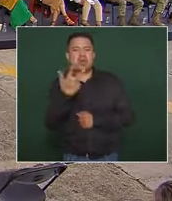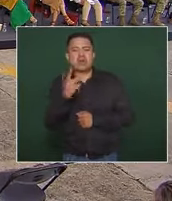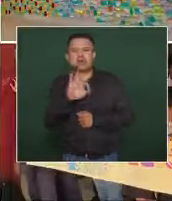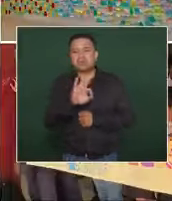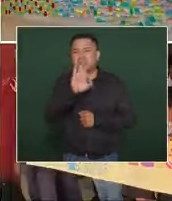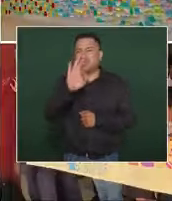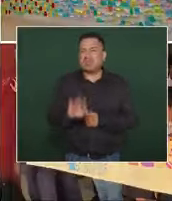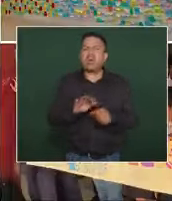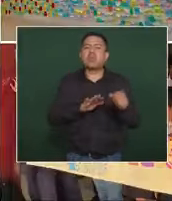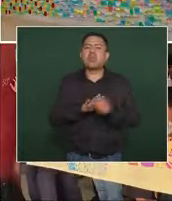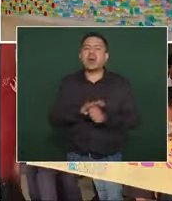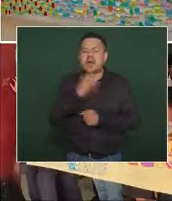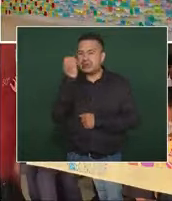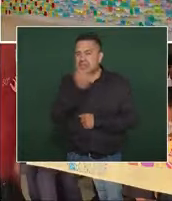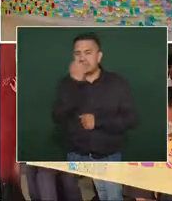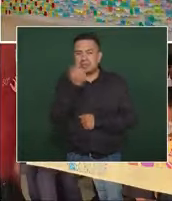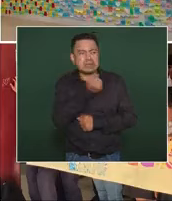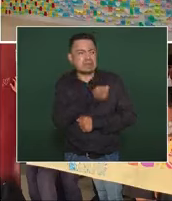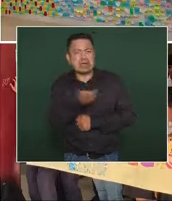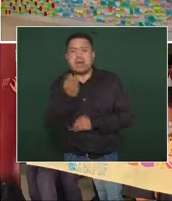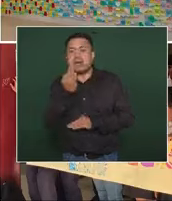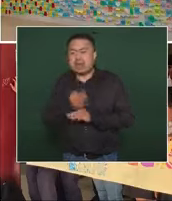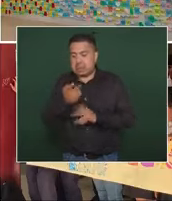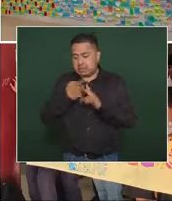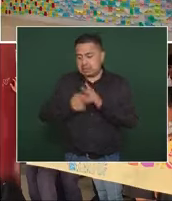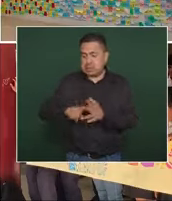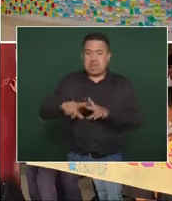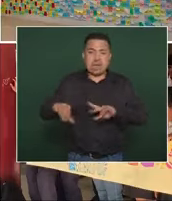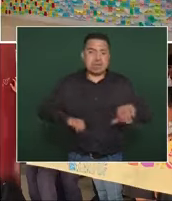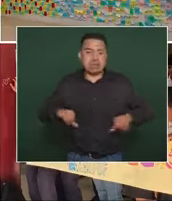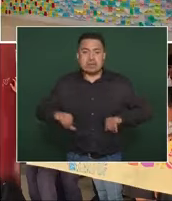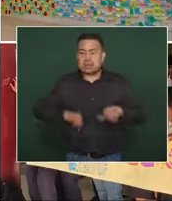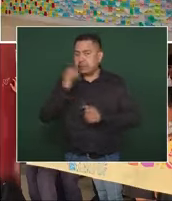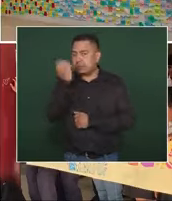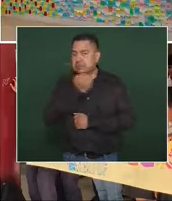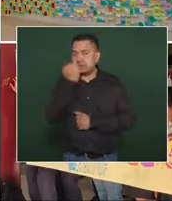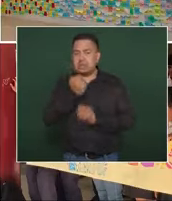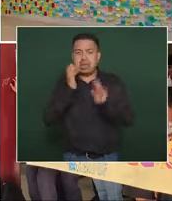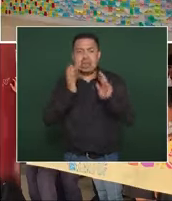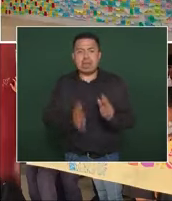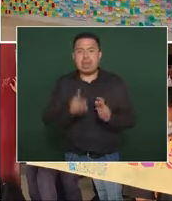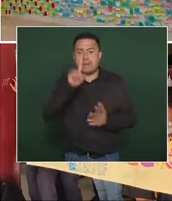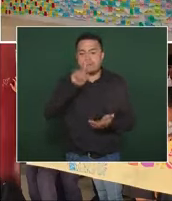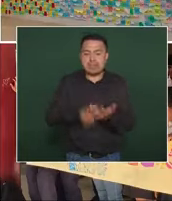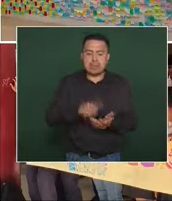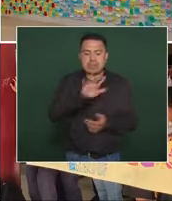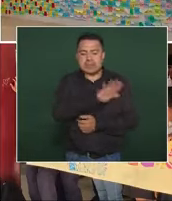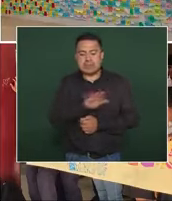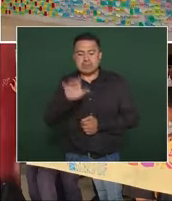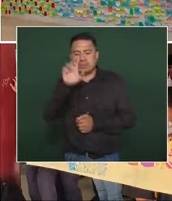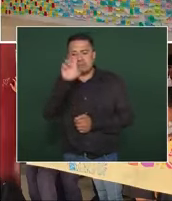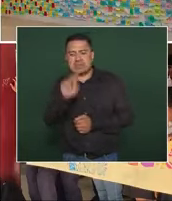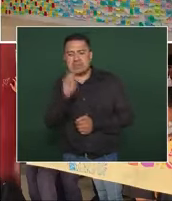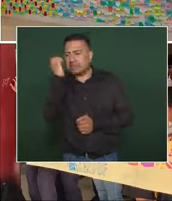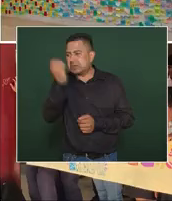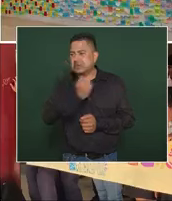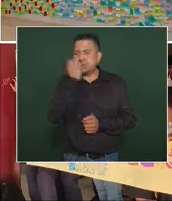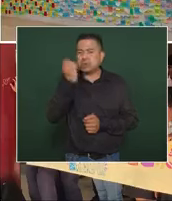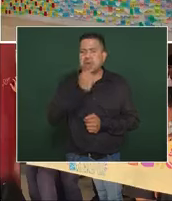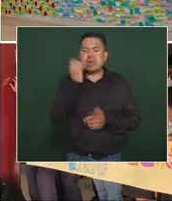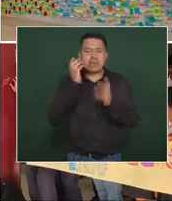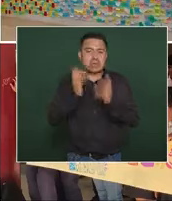95.8% de las escuelas ya están en actividades escolares. Esto es, 1530 escuelas